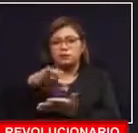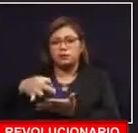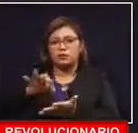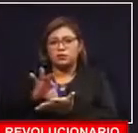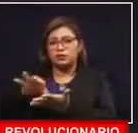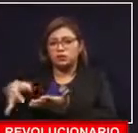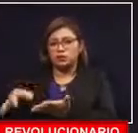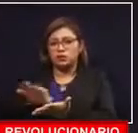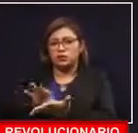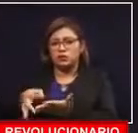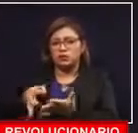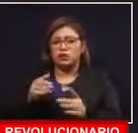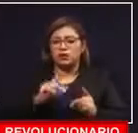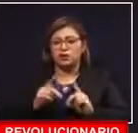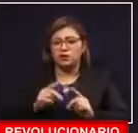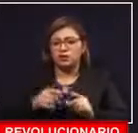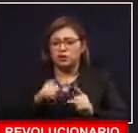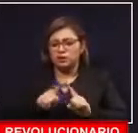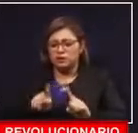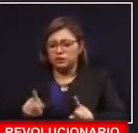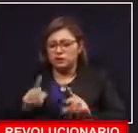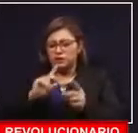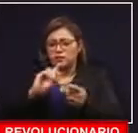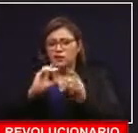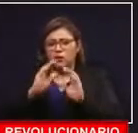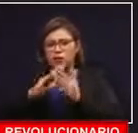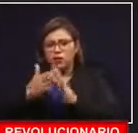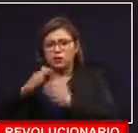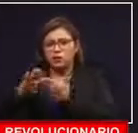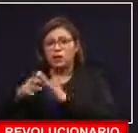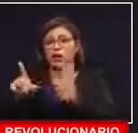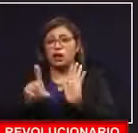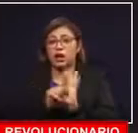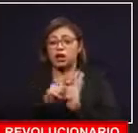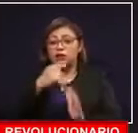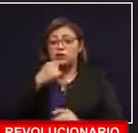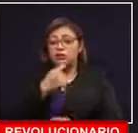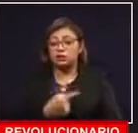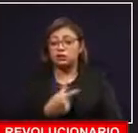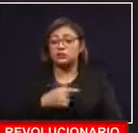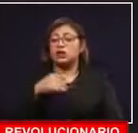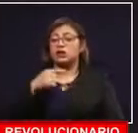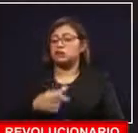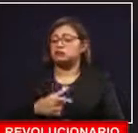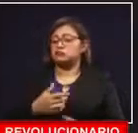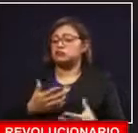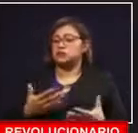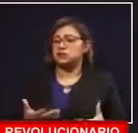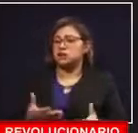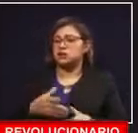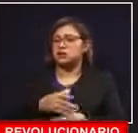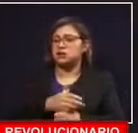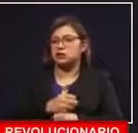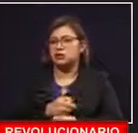otras divisiones políticas, ya sea para sujetarlas a regímenes especiales o para razones de